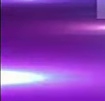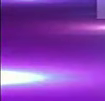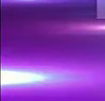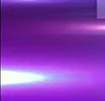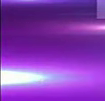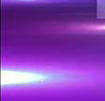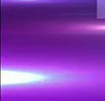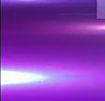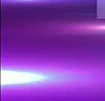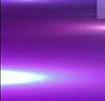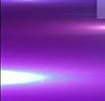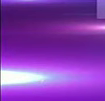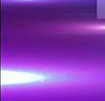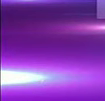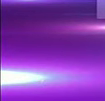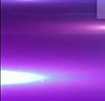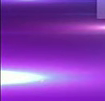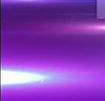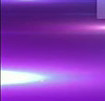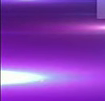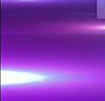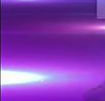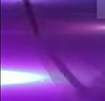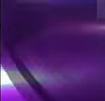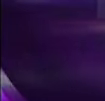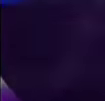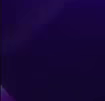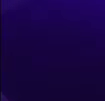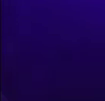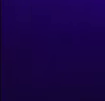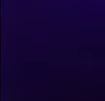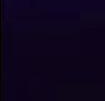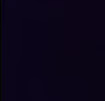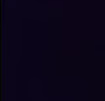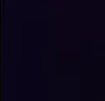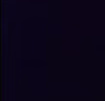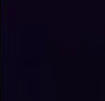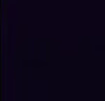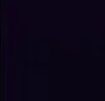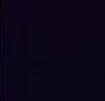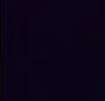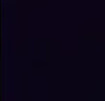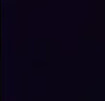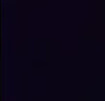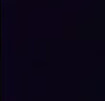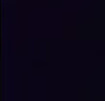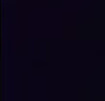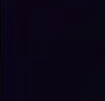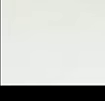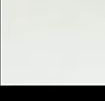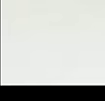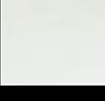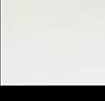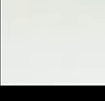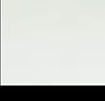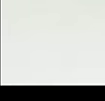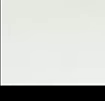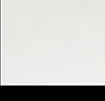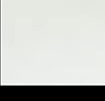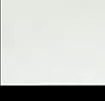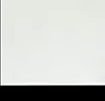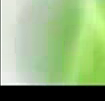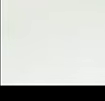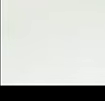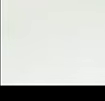En la comunidad, 8 horas. Televicentro, tu centro de atracción. Llegó a